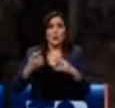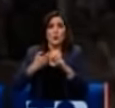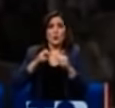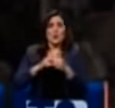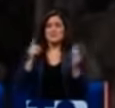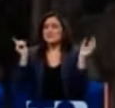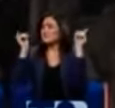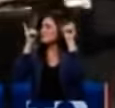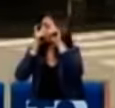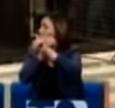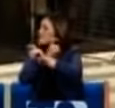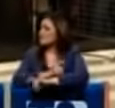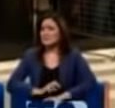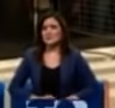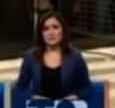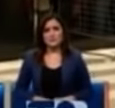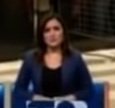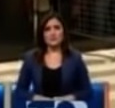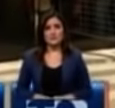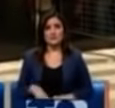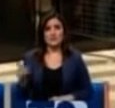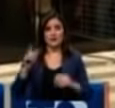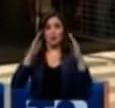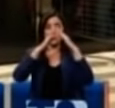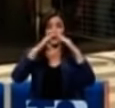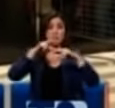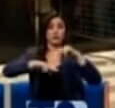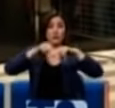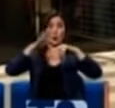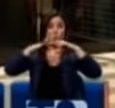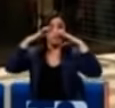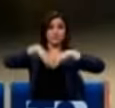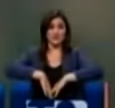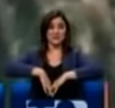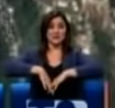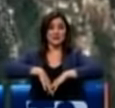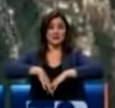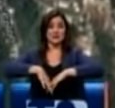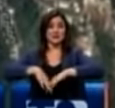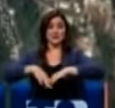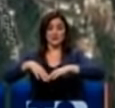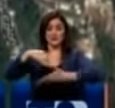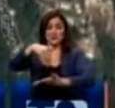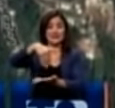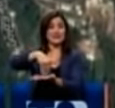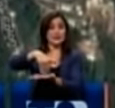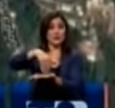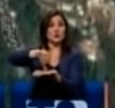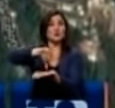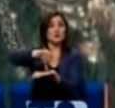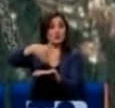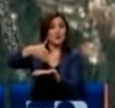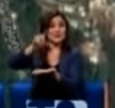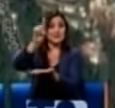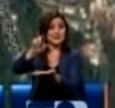problema mucho más grande. La Inmaculada, ahora deshabilitada por el riesgo inminente, se ubica en el centro del casco urbano de la